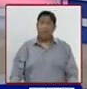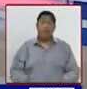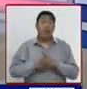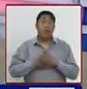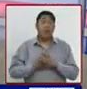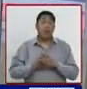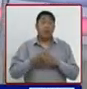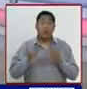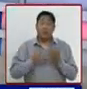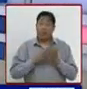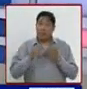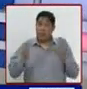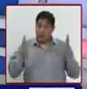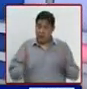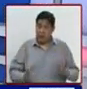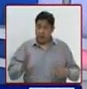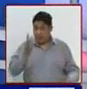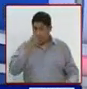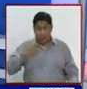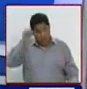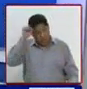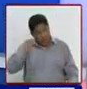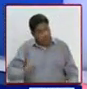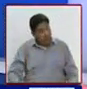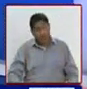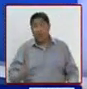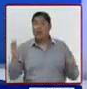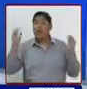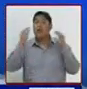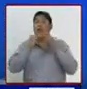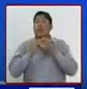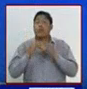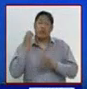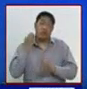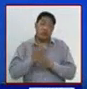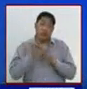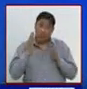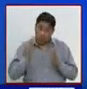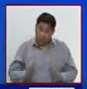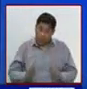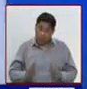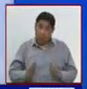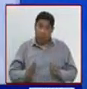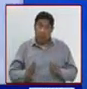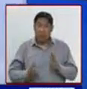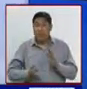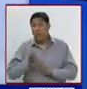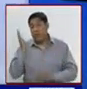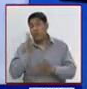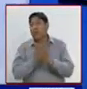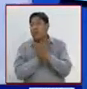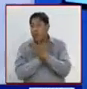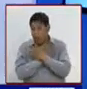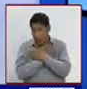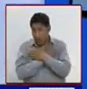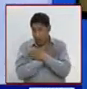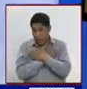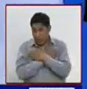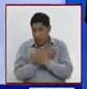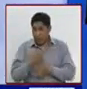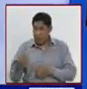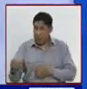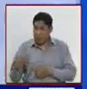Comenzó a arder ese domicilio en la zona de Mecapaca, que es la ciudad de La Paz. Los dueños de ese domicilio estaban en el cementerio. Se